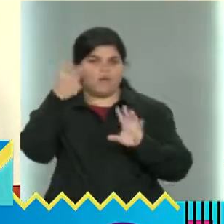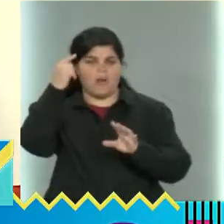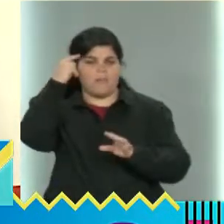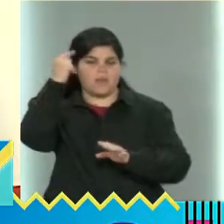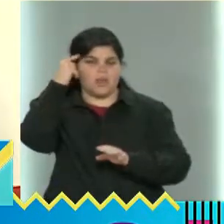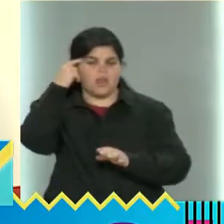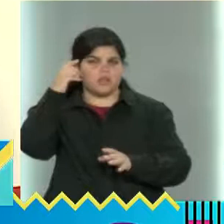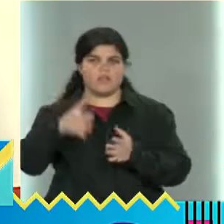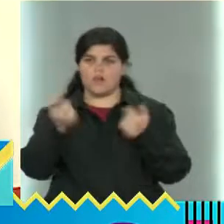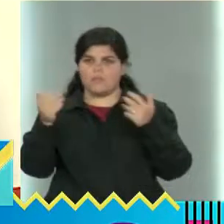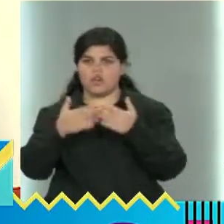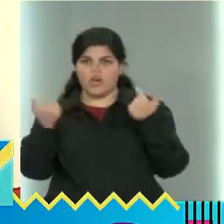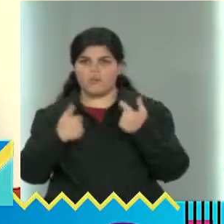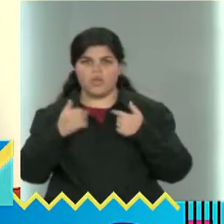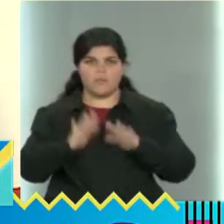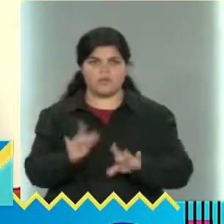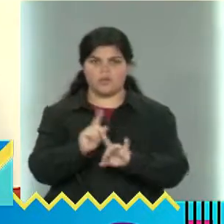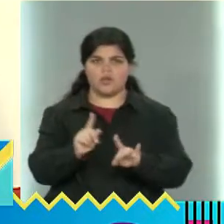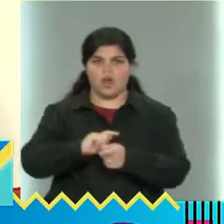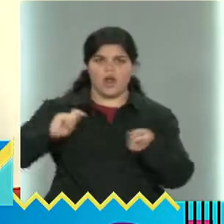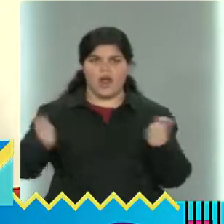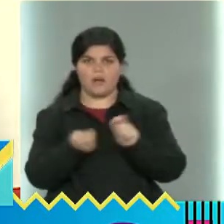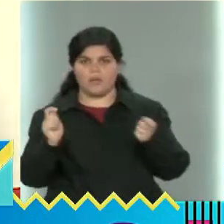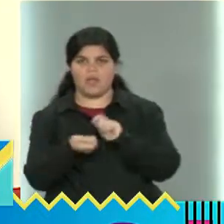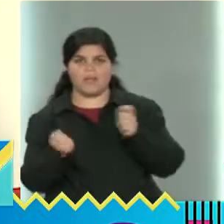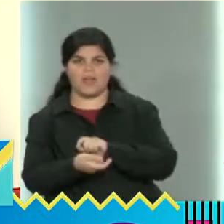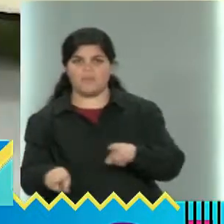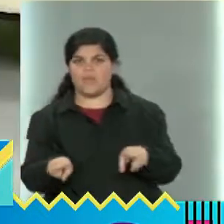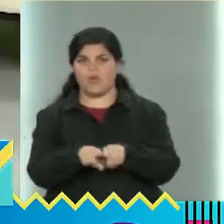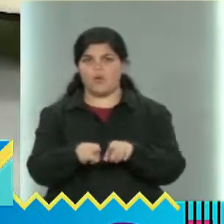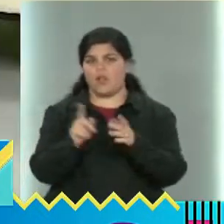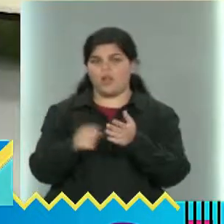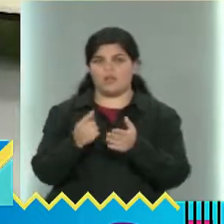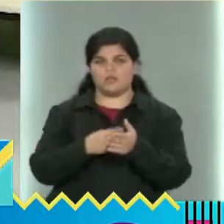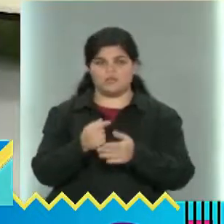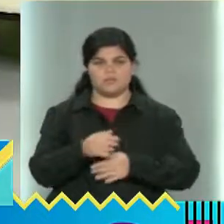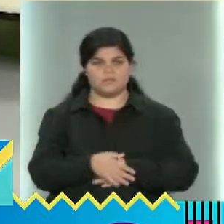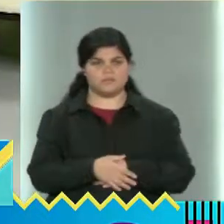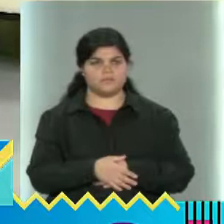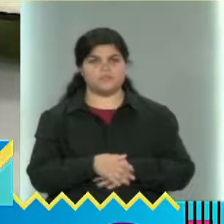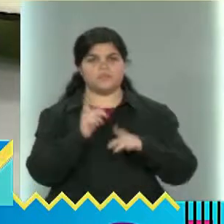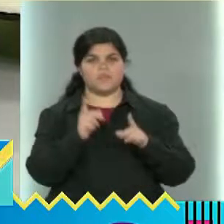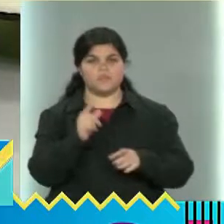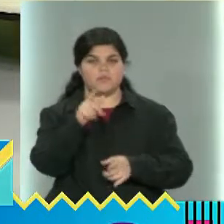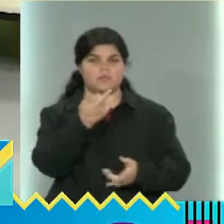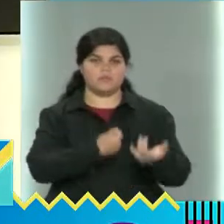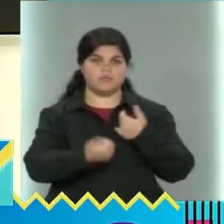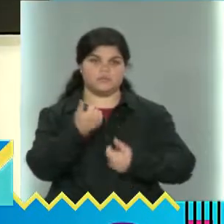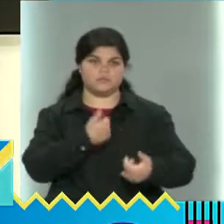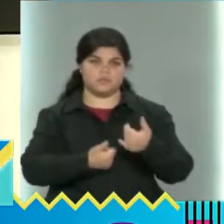detenerse mucho, cambiar ligero, que es la matriz de la pantalla. Claro, lo Bueno, efímero. en función de esos formatos nuevos